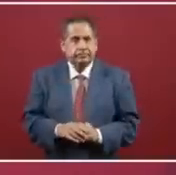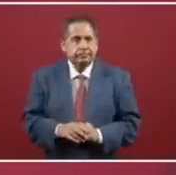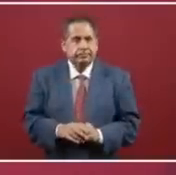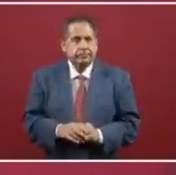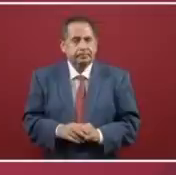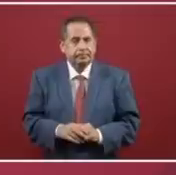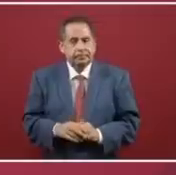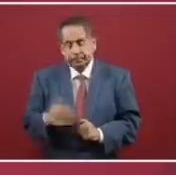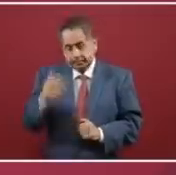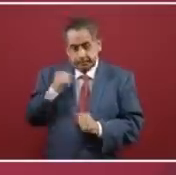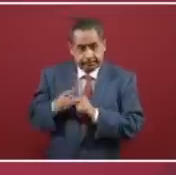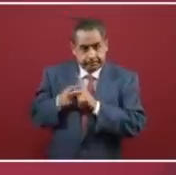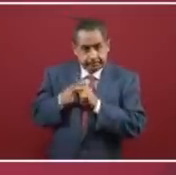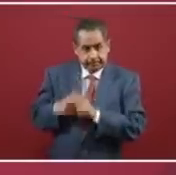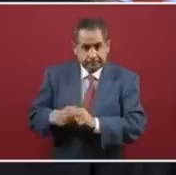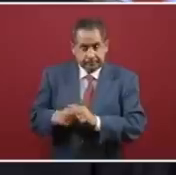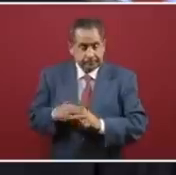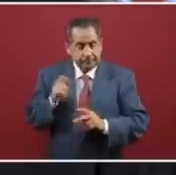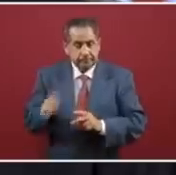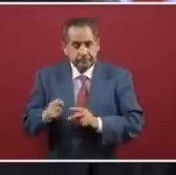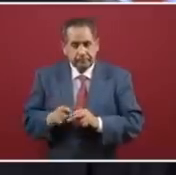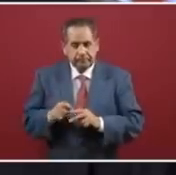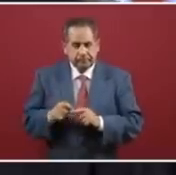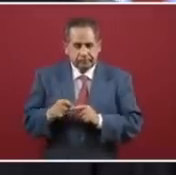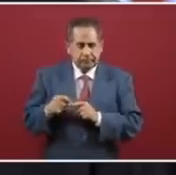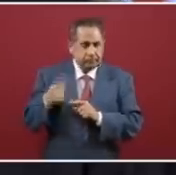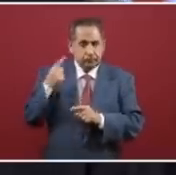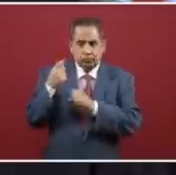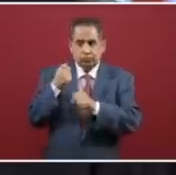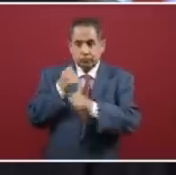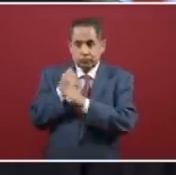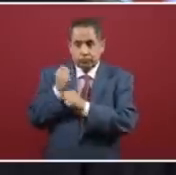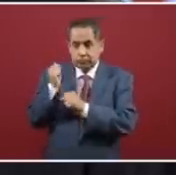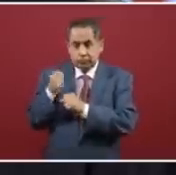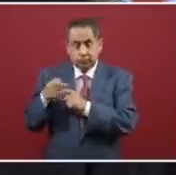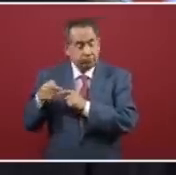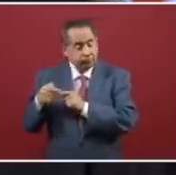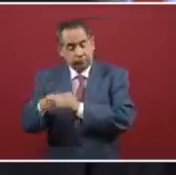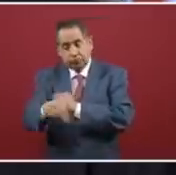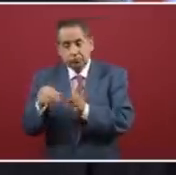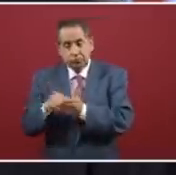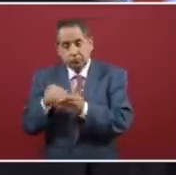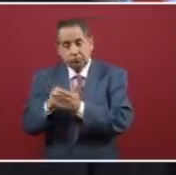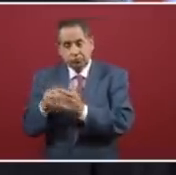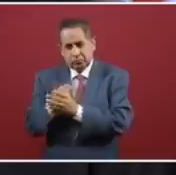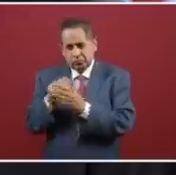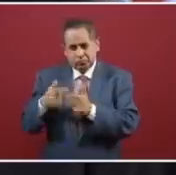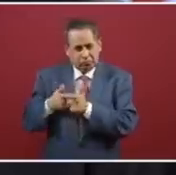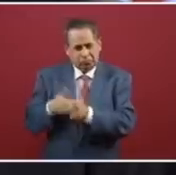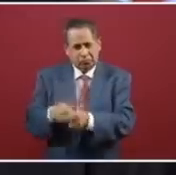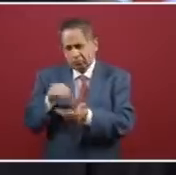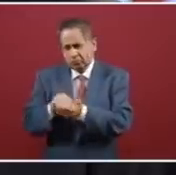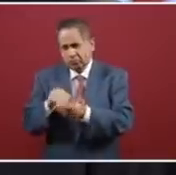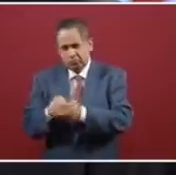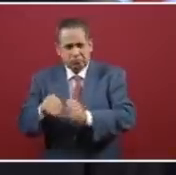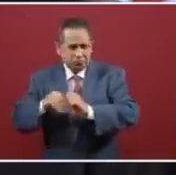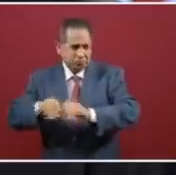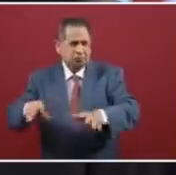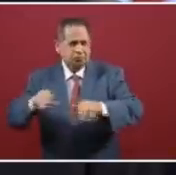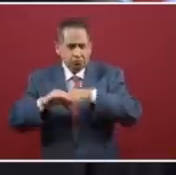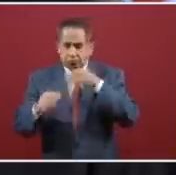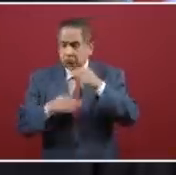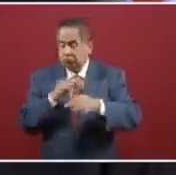desde que empezó el ciclo escolar no han dejado de dar clase